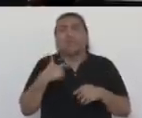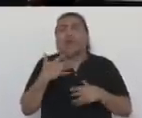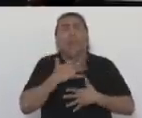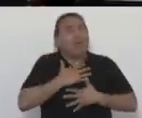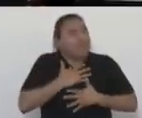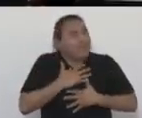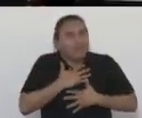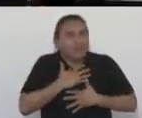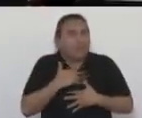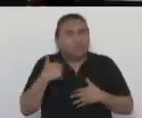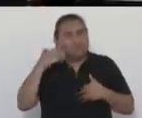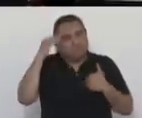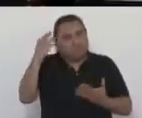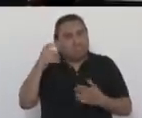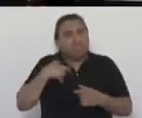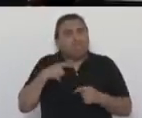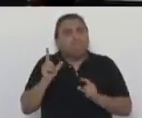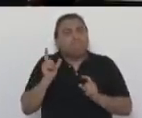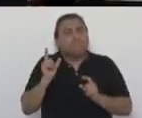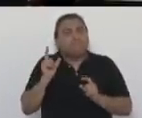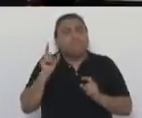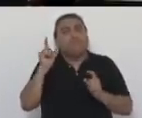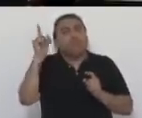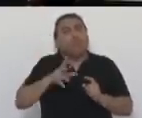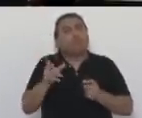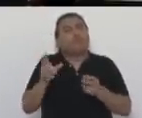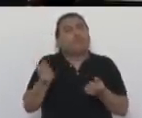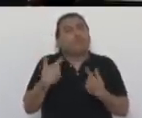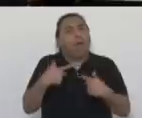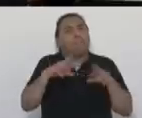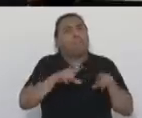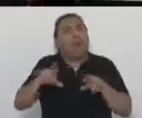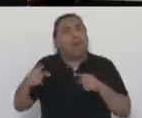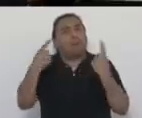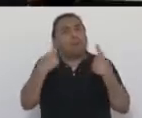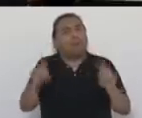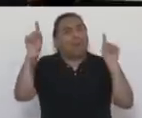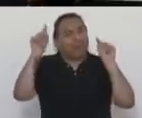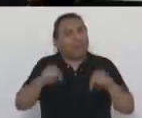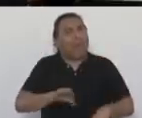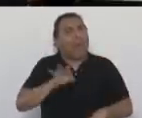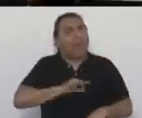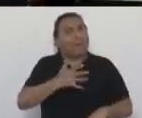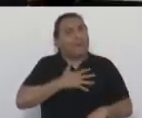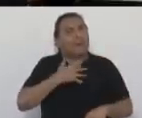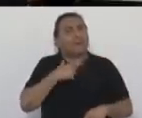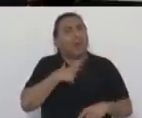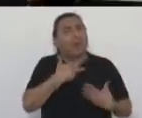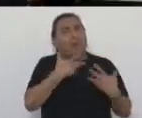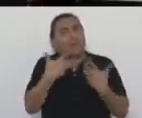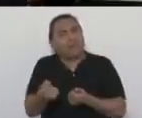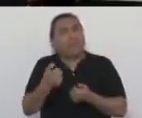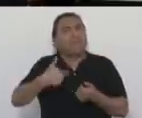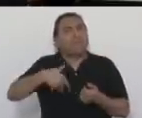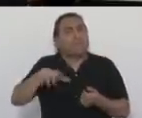viene, pero Dios tiene otros planes para Miras. Espero poder seguir aportando desde otro lugar a la enorme tarea